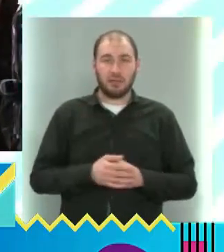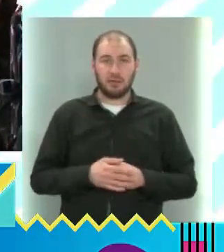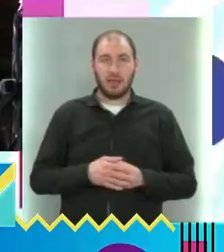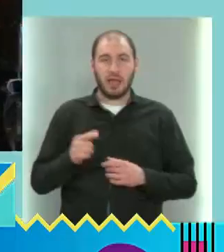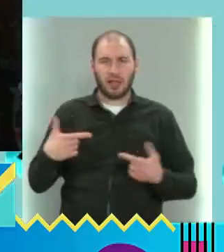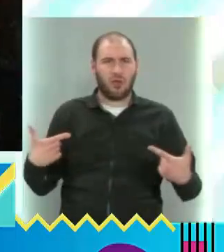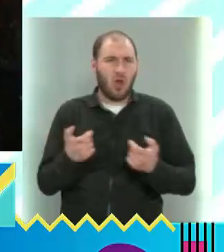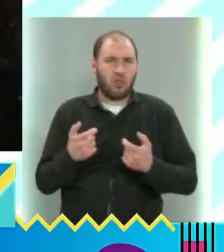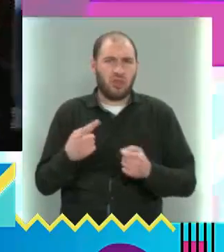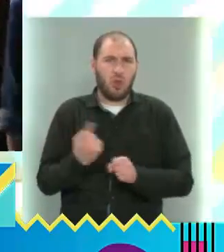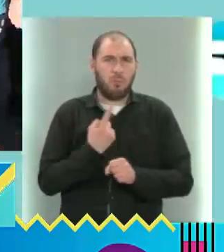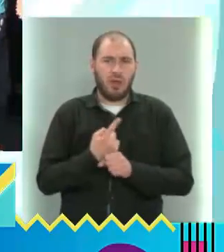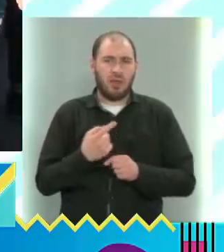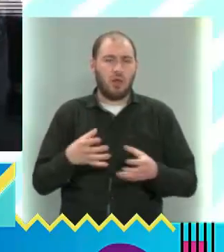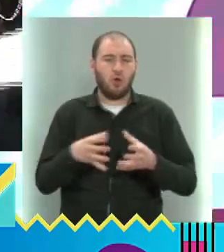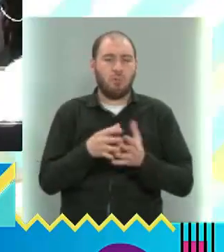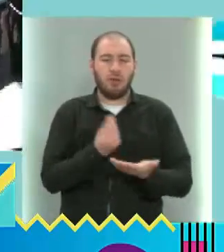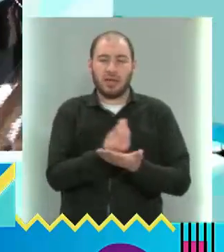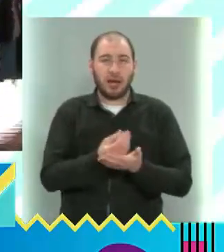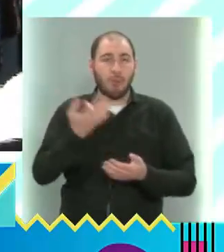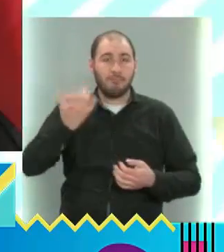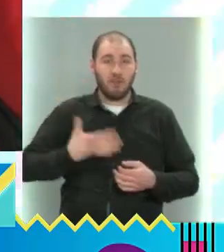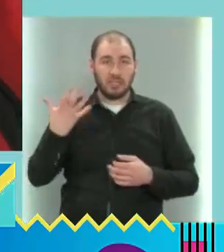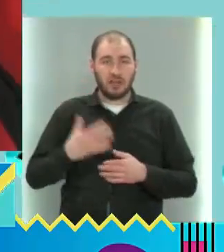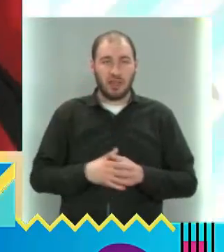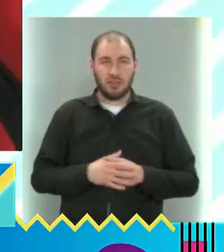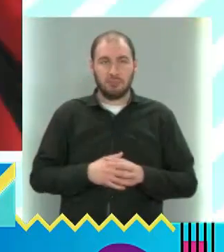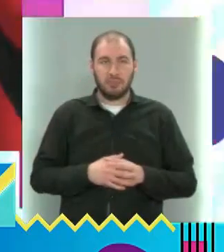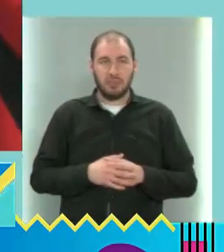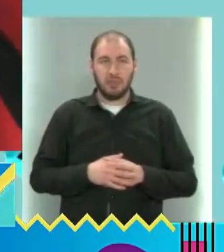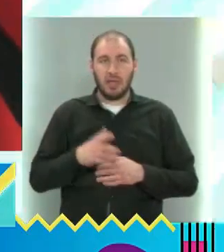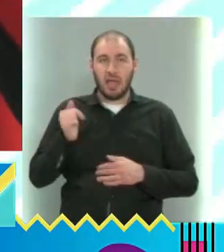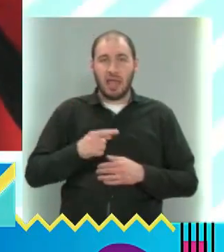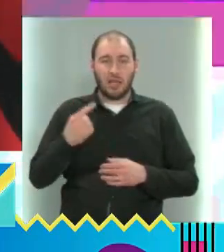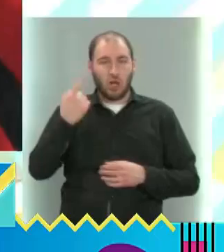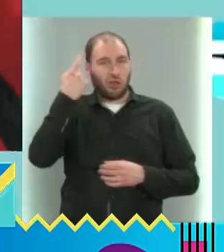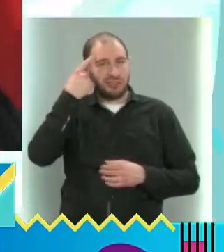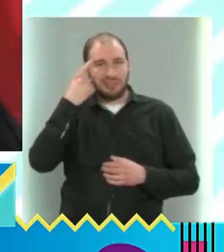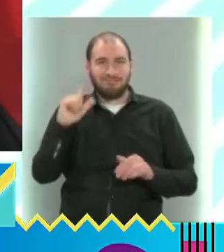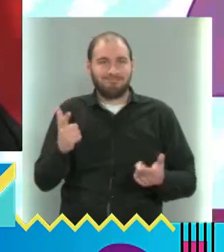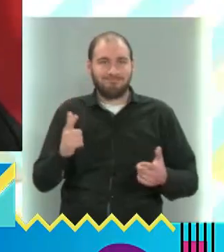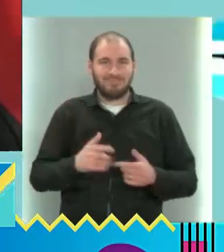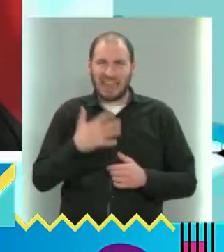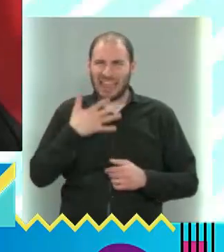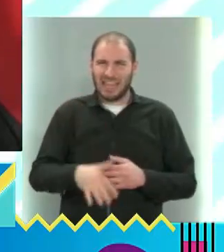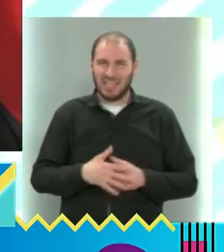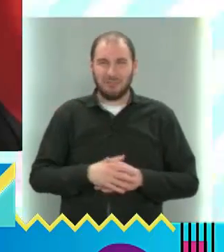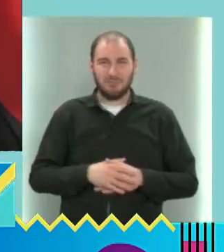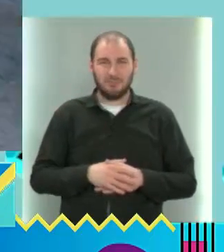la contradicción de tener en sus planteles profesionales que no tienen objeción de conciencia. ¿Se entiende?